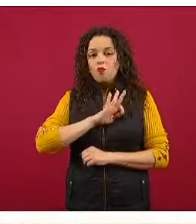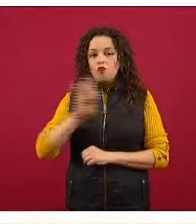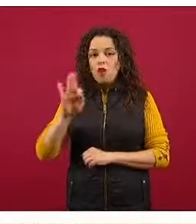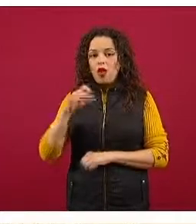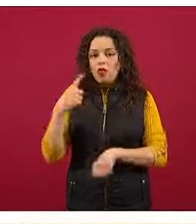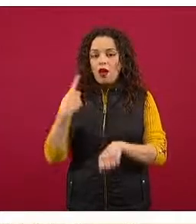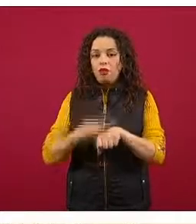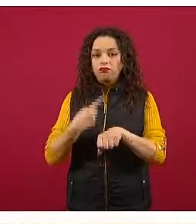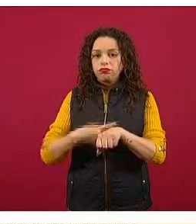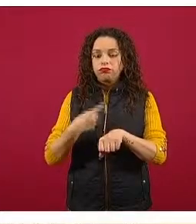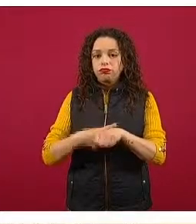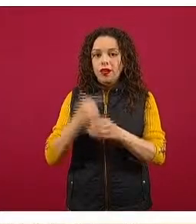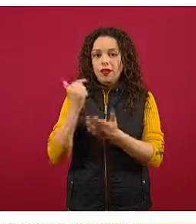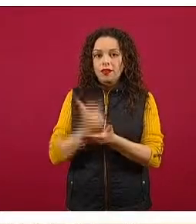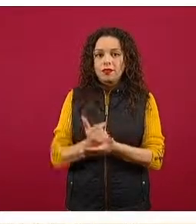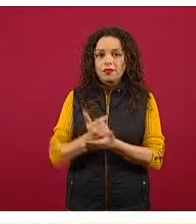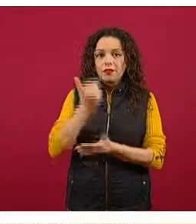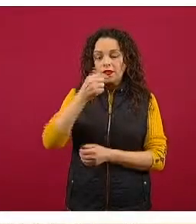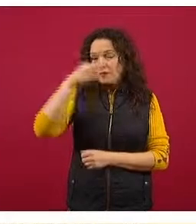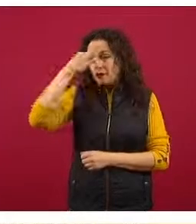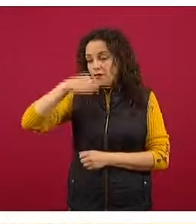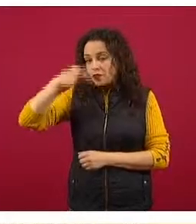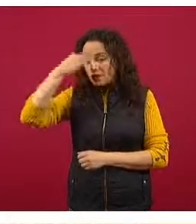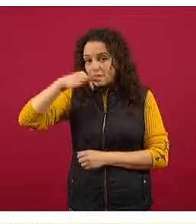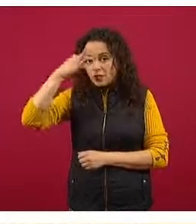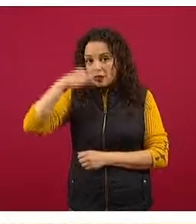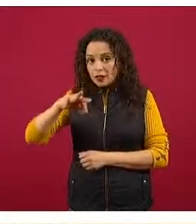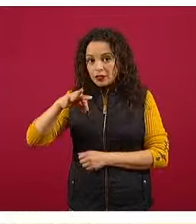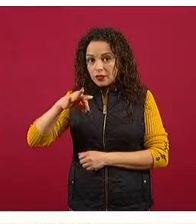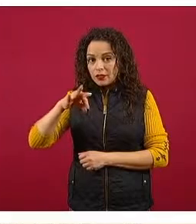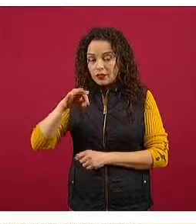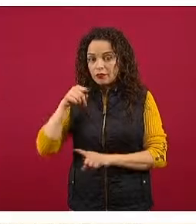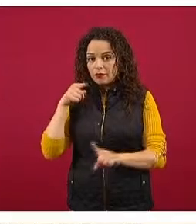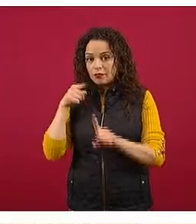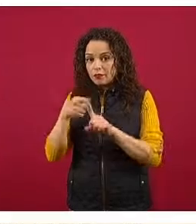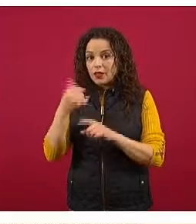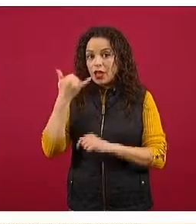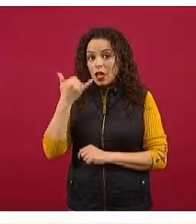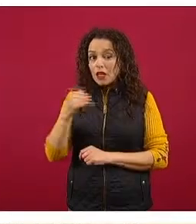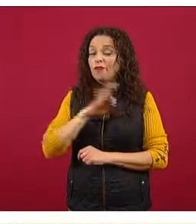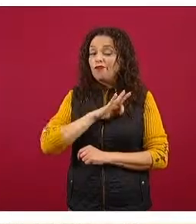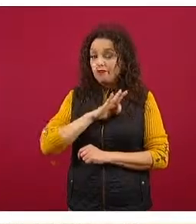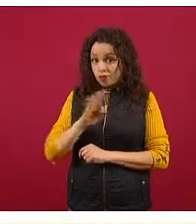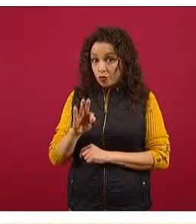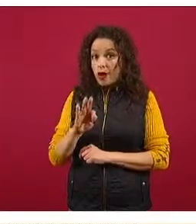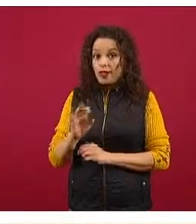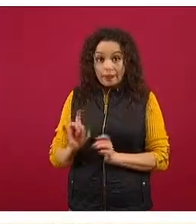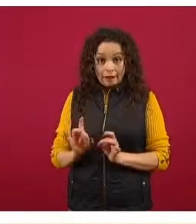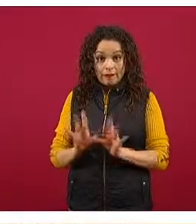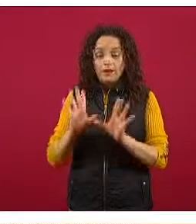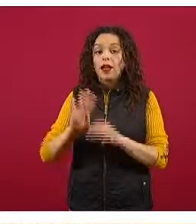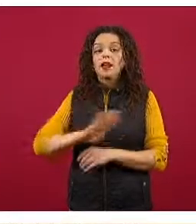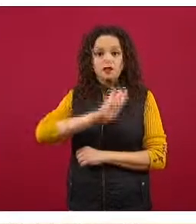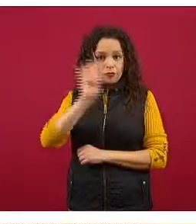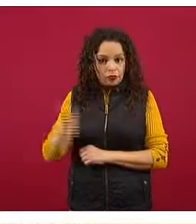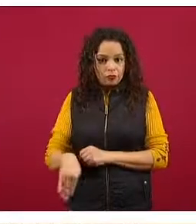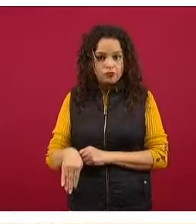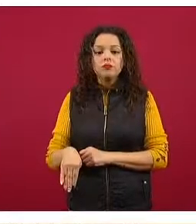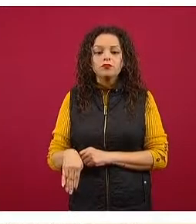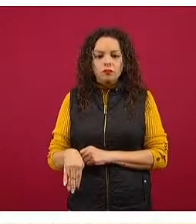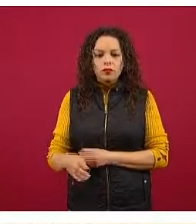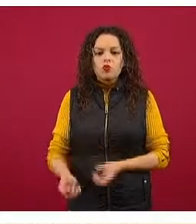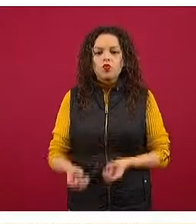un cuadro de influenza grave y de fallecer, se tiene un avance